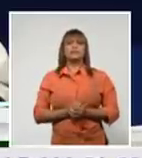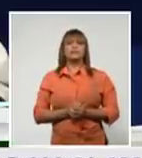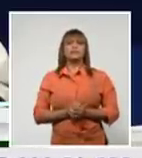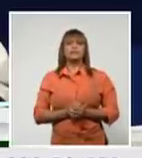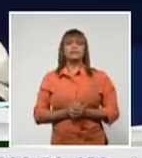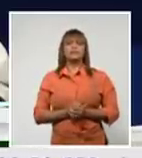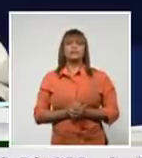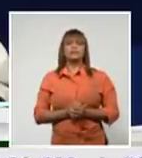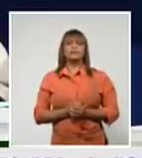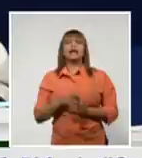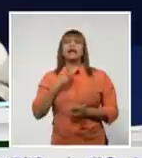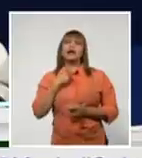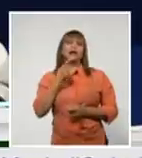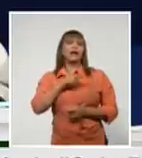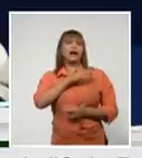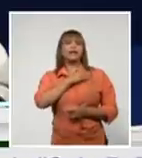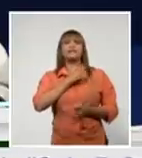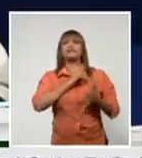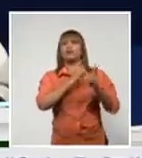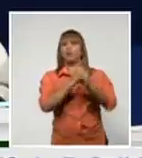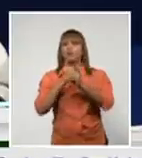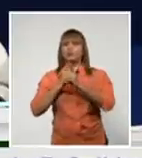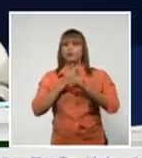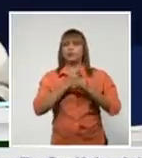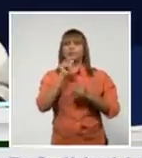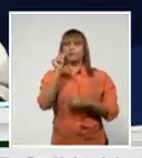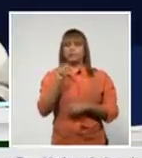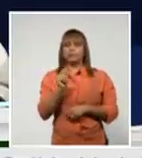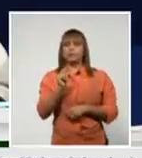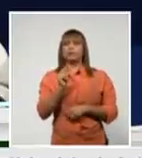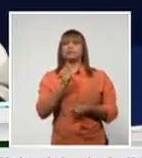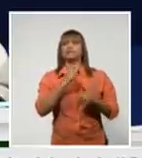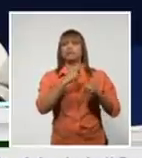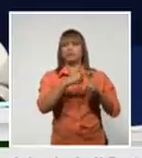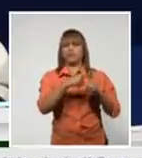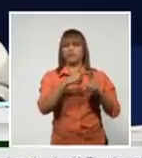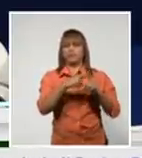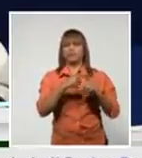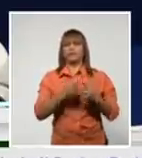sido contactos de casos confirmados previamente.